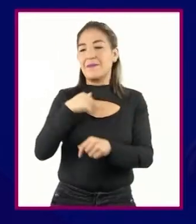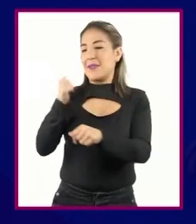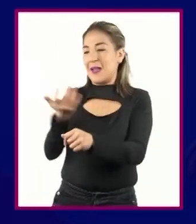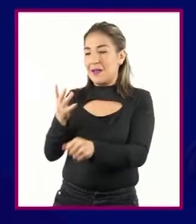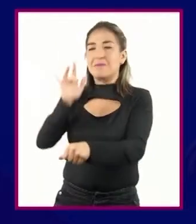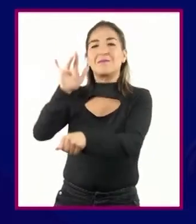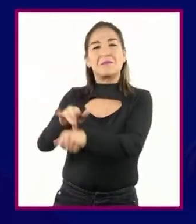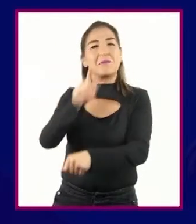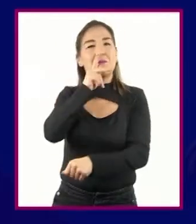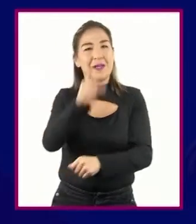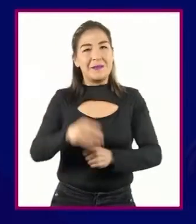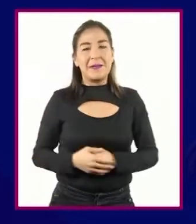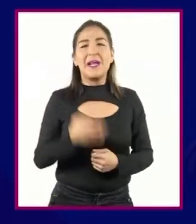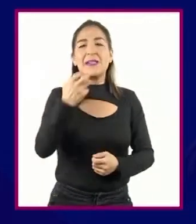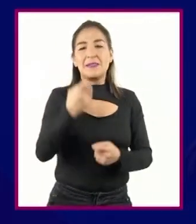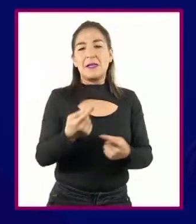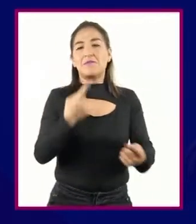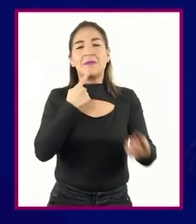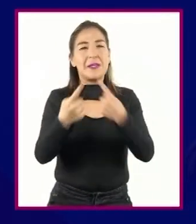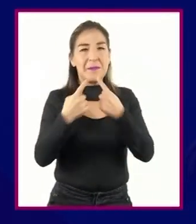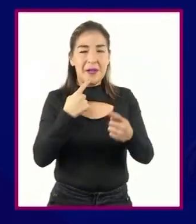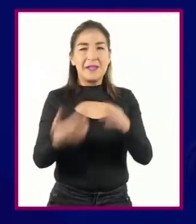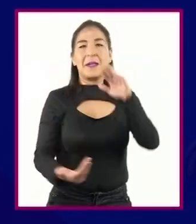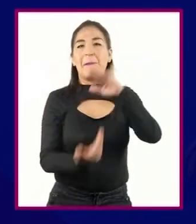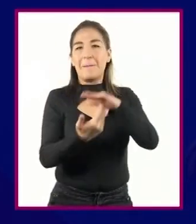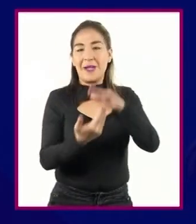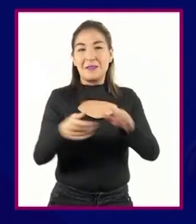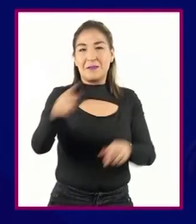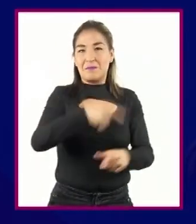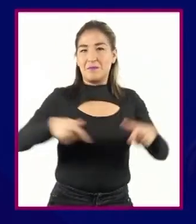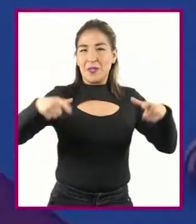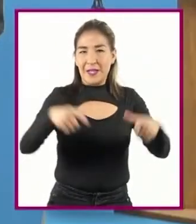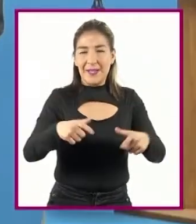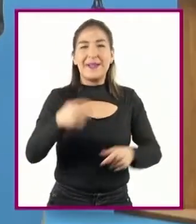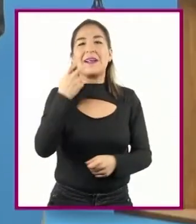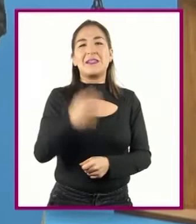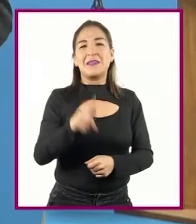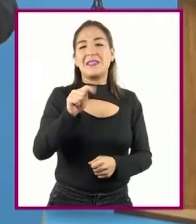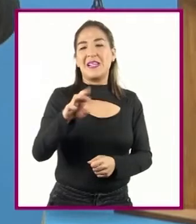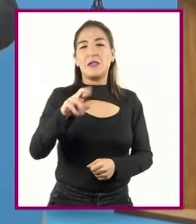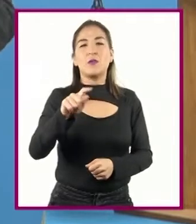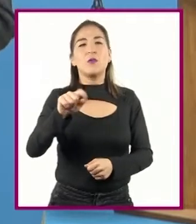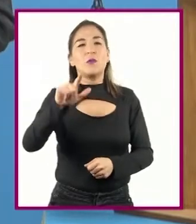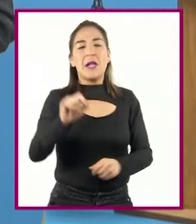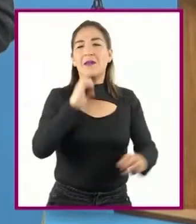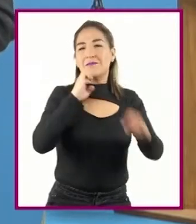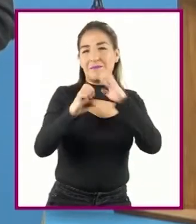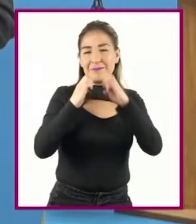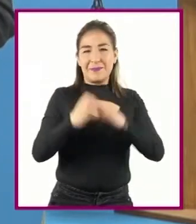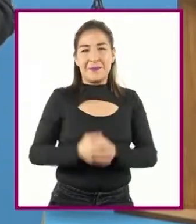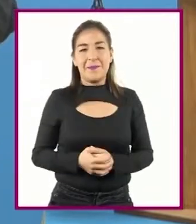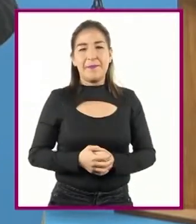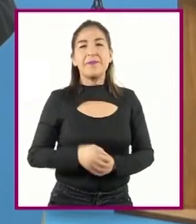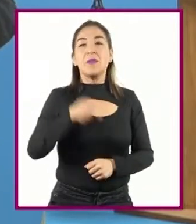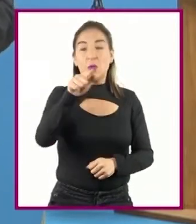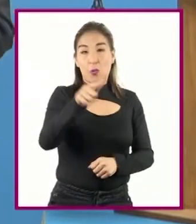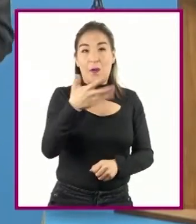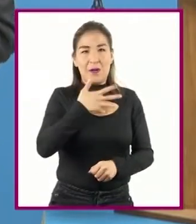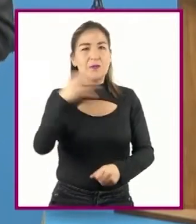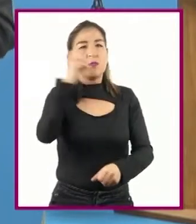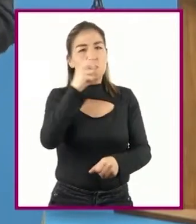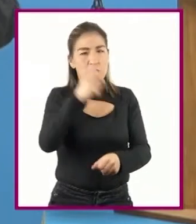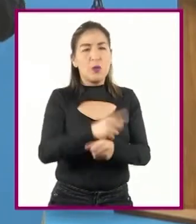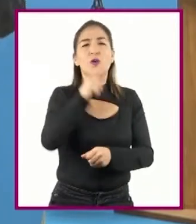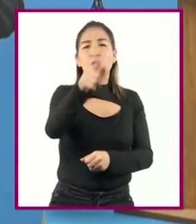el debate, la mesa redonda, la tertulia y la entrevista. Si tienen oportunidad, analicen en